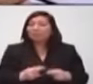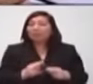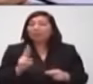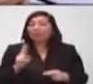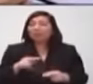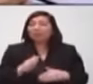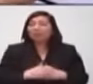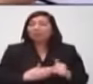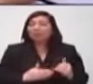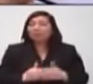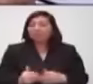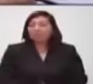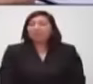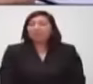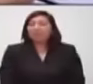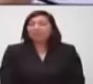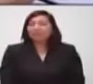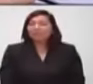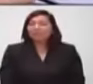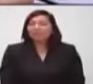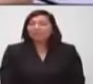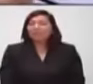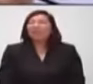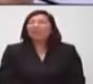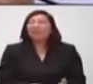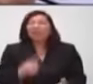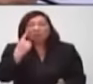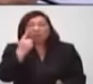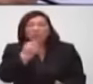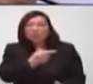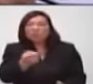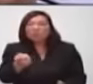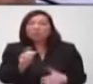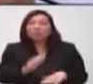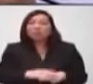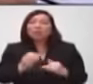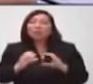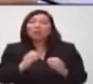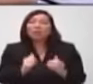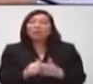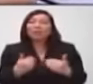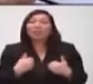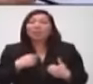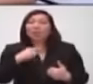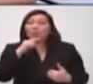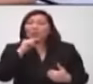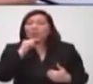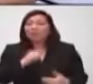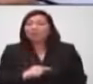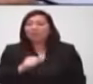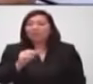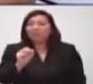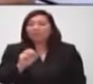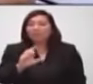por la construcción del bypass. ¿Qué conocimiento tiene respecto a estas comunicaciones que tuvo la señora